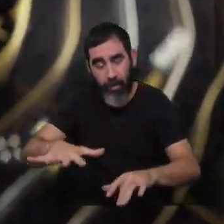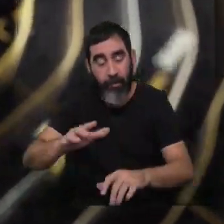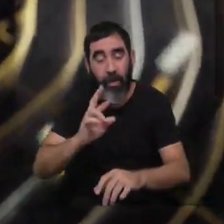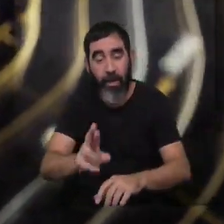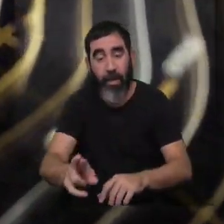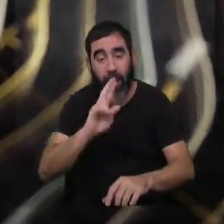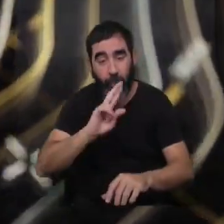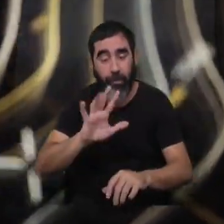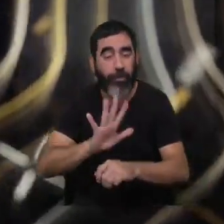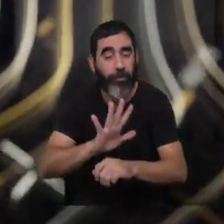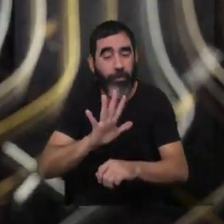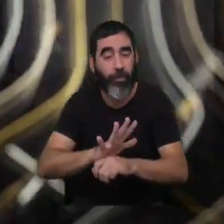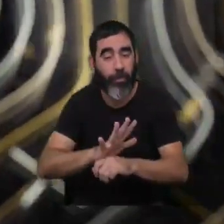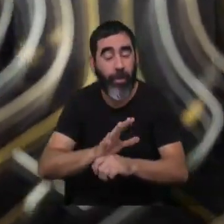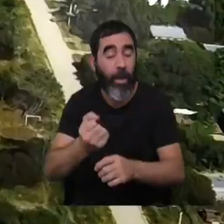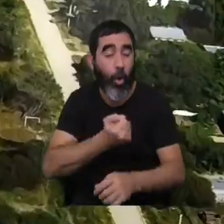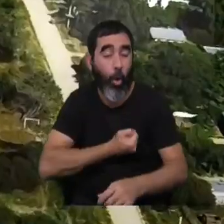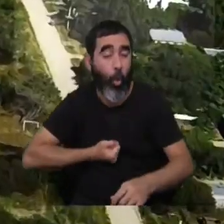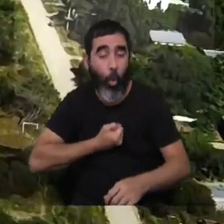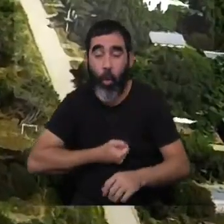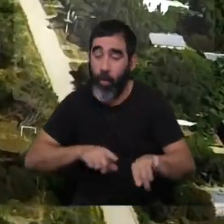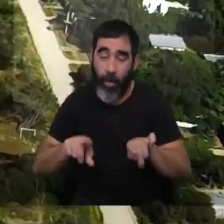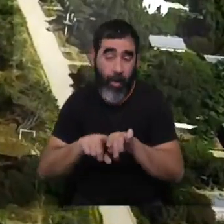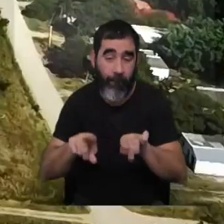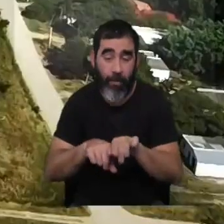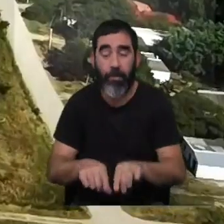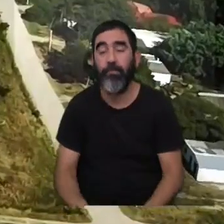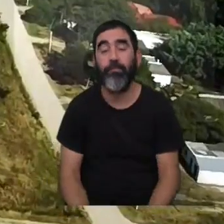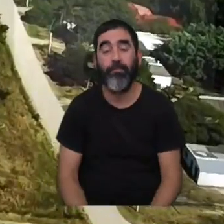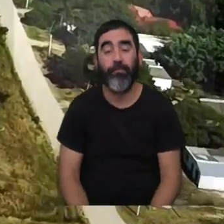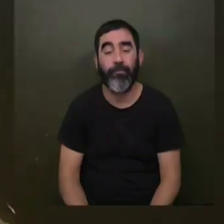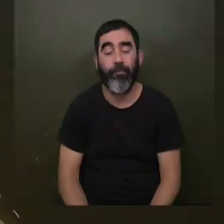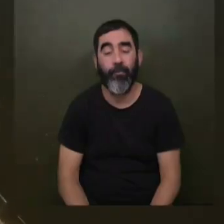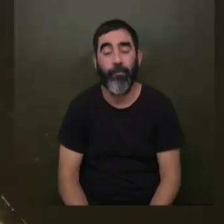resultado como si fuera una ecografía.